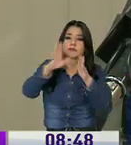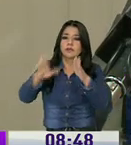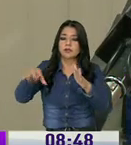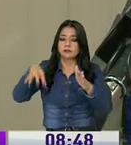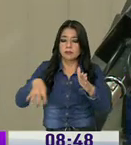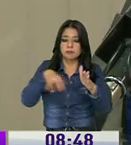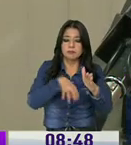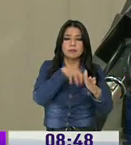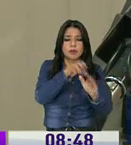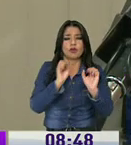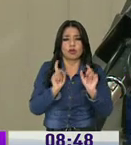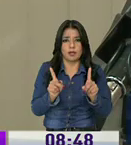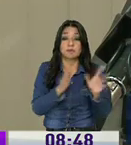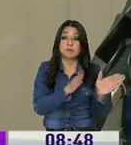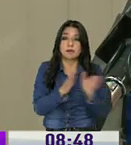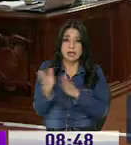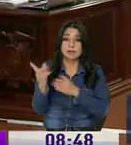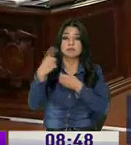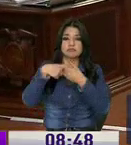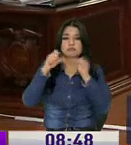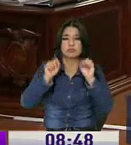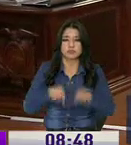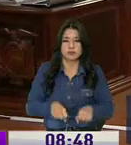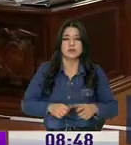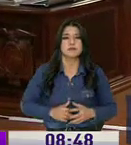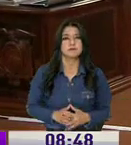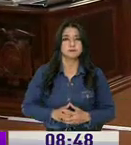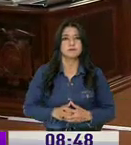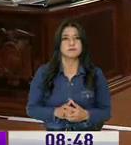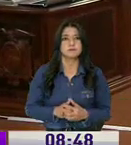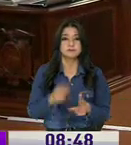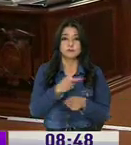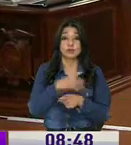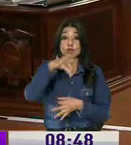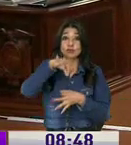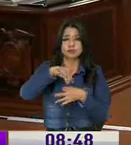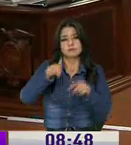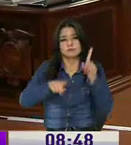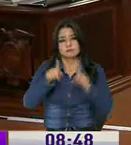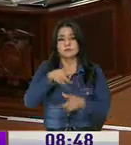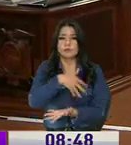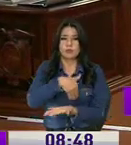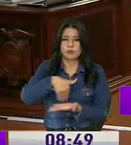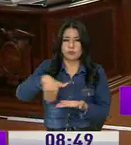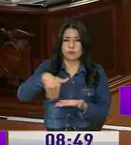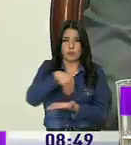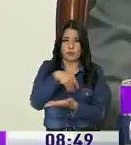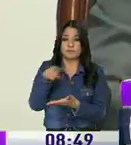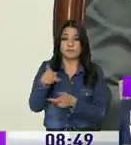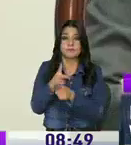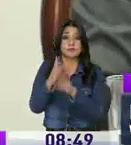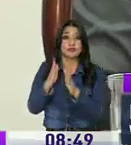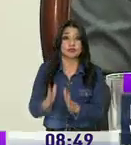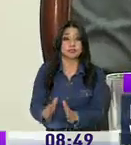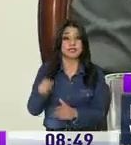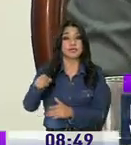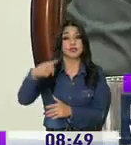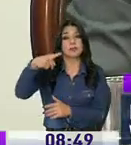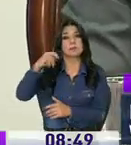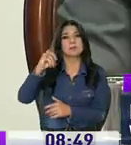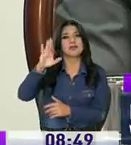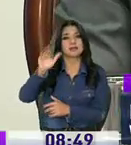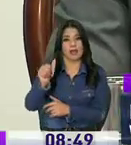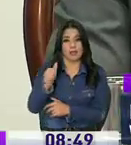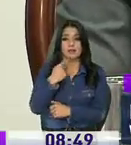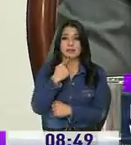en los diferentes consulados y embajadas para que puedan inscribirse? Y es que dentro del organismo existen cuestionamientos. De su lado, Enrique Pita, consejero, asegura